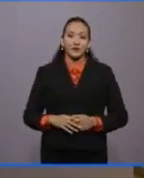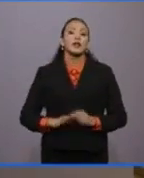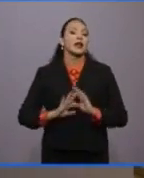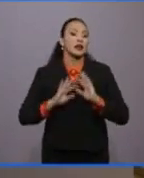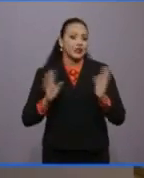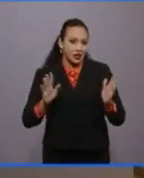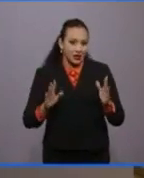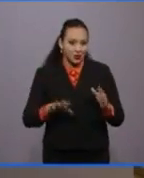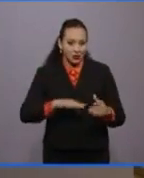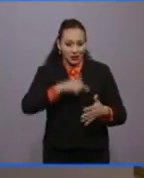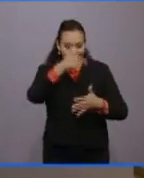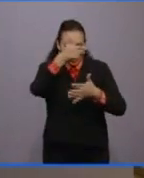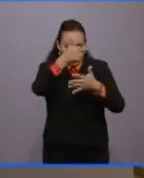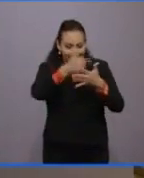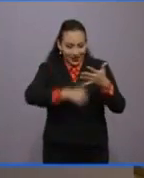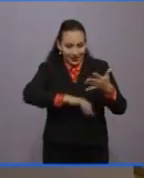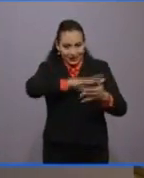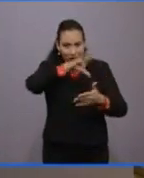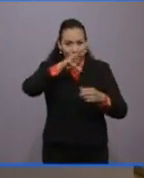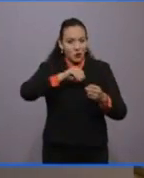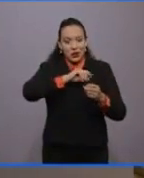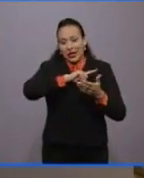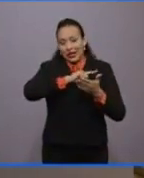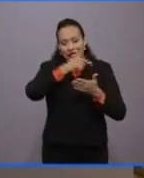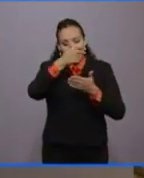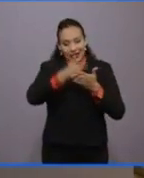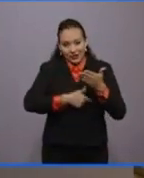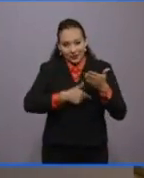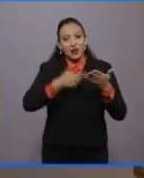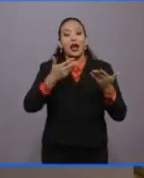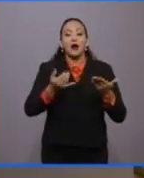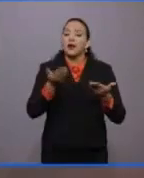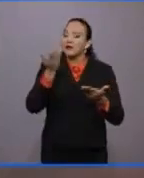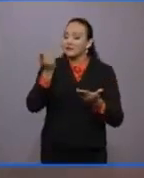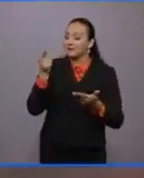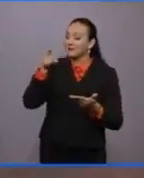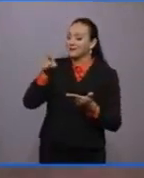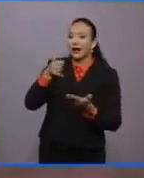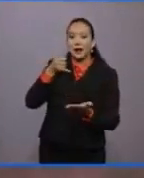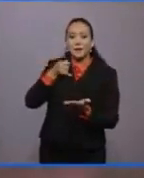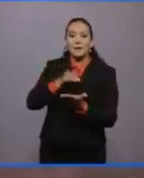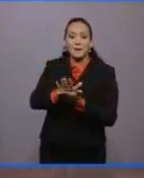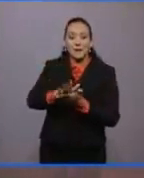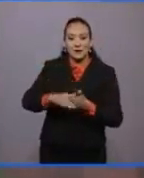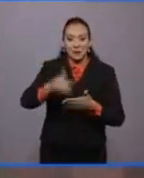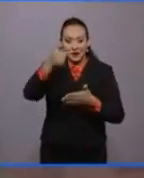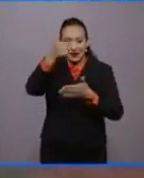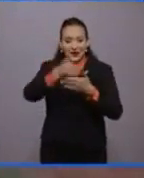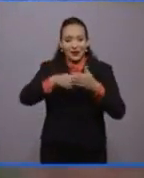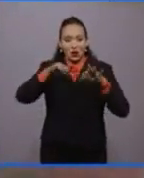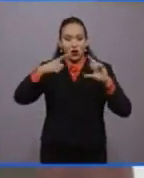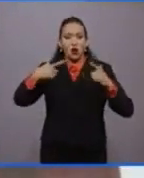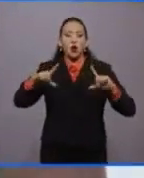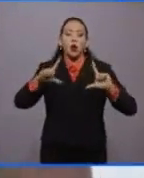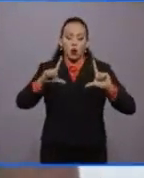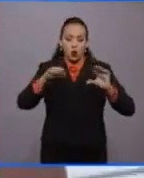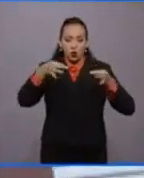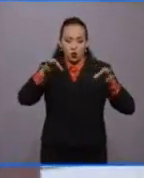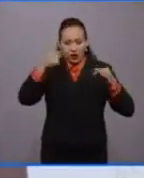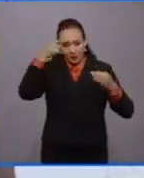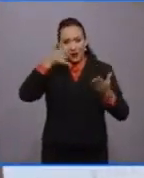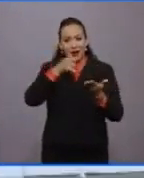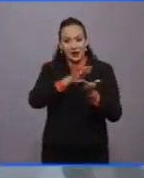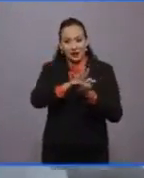que se estableció el listado definitivo de candidaturas, se ordenó la impresión de boletas para la elección de magistraturas de las